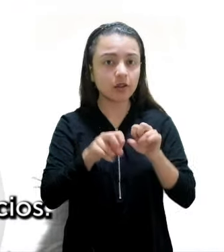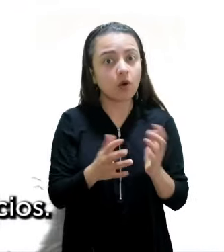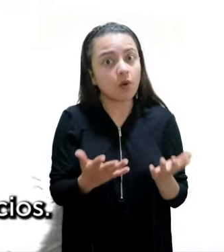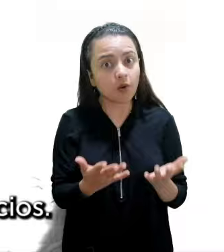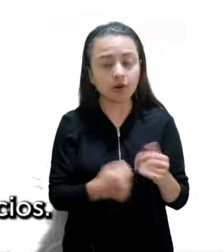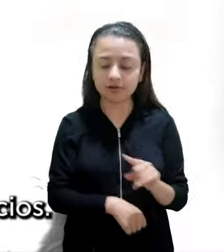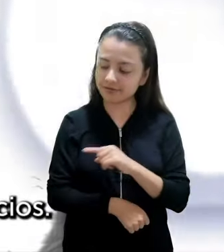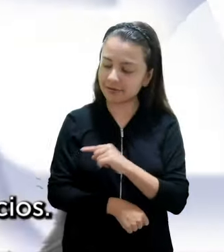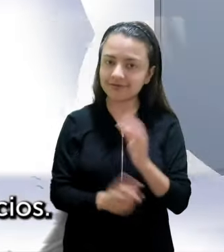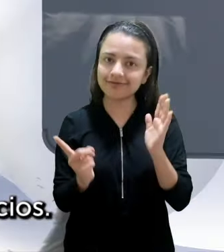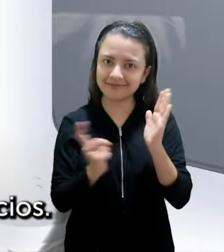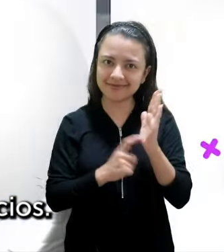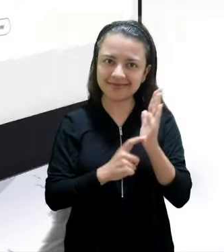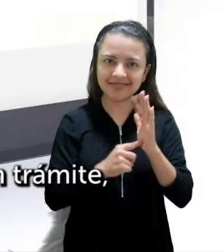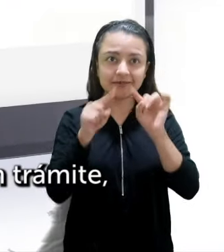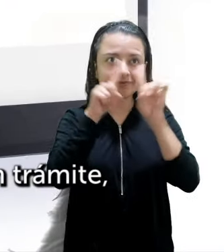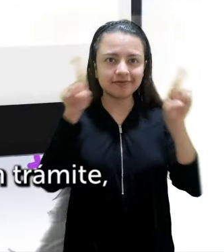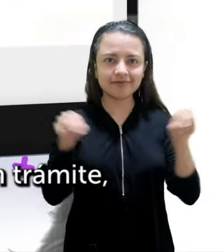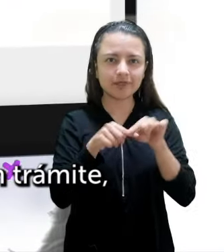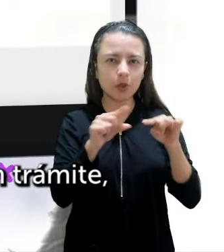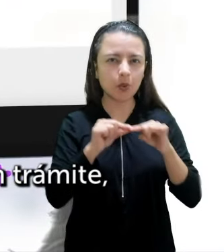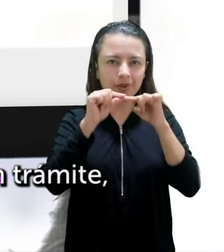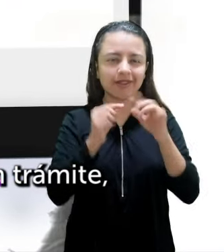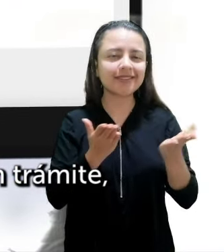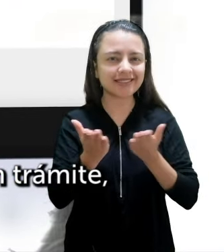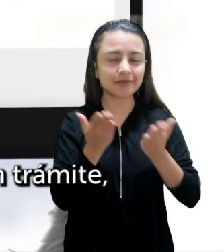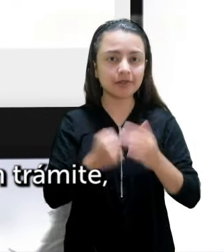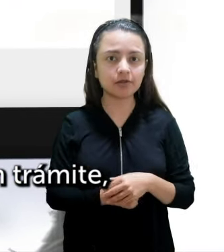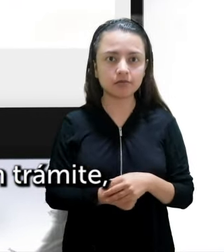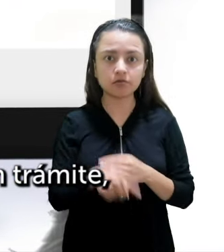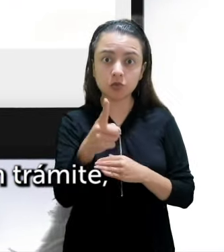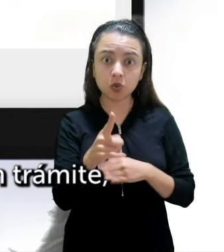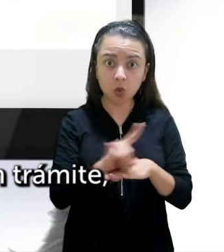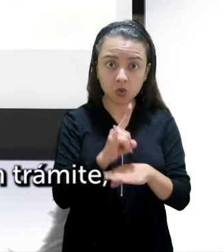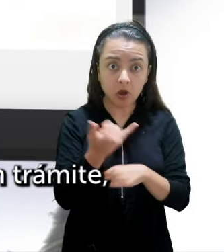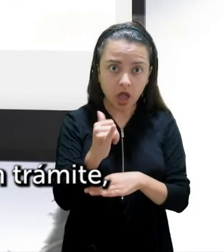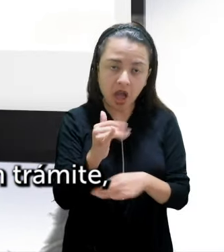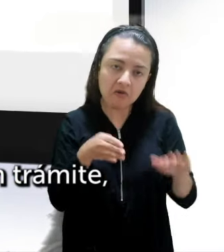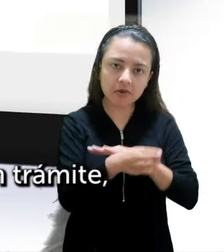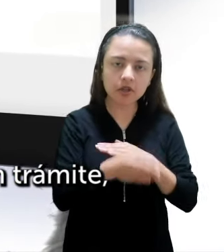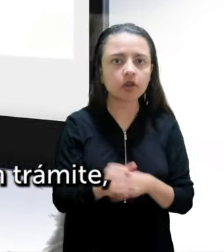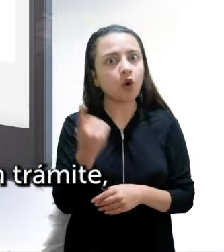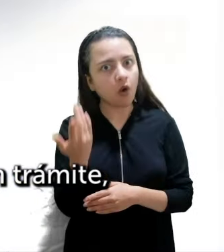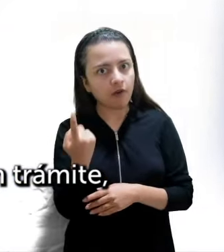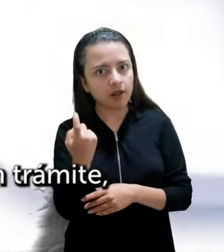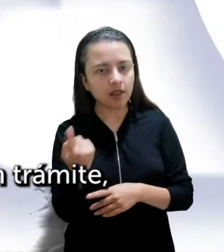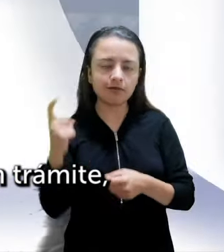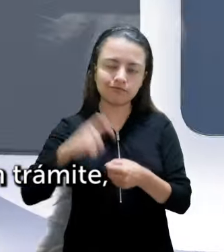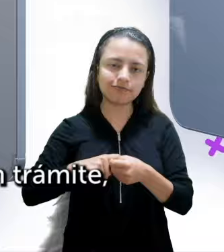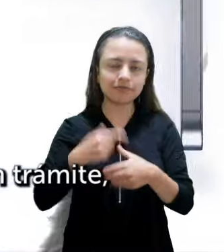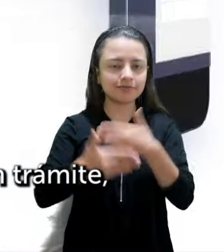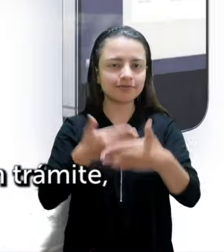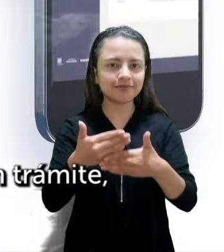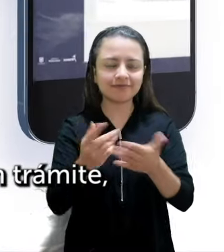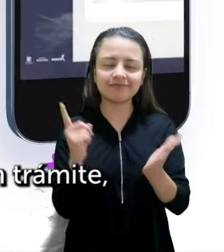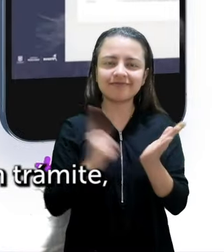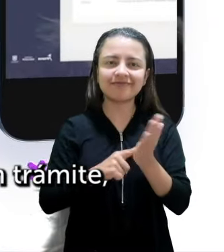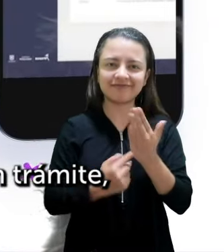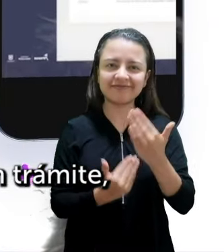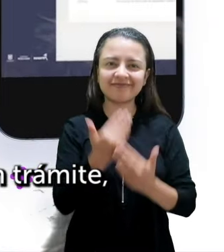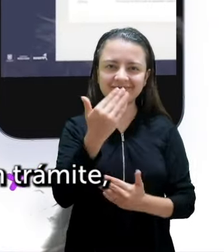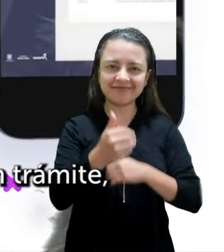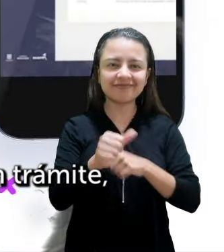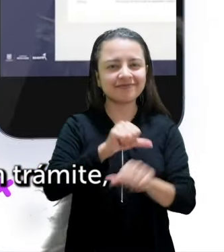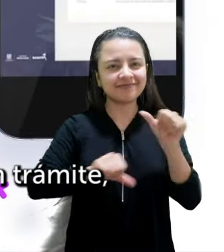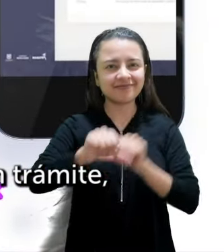la ventanilla única de servicio. Si tienes cuenta, accedes y si no, te registras. Das clic en comenzar un trámite, vehículos, salida de